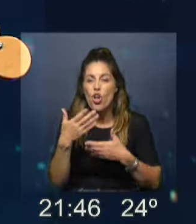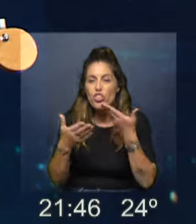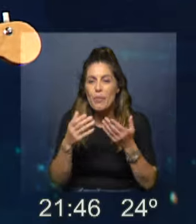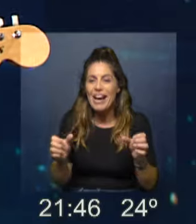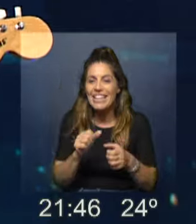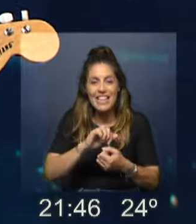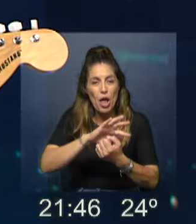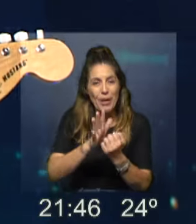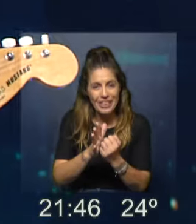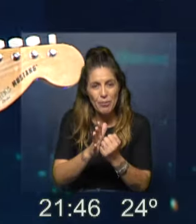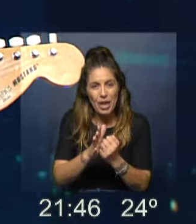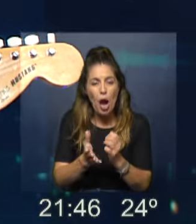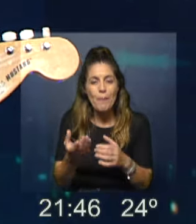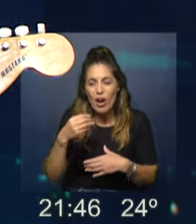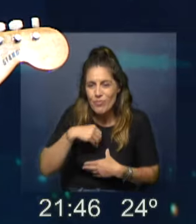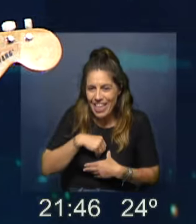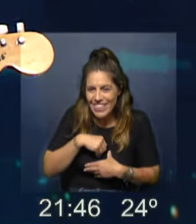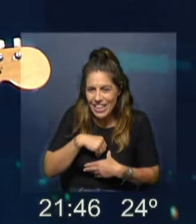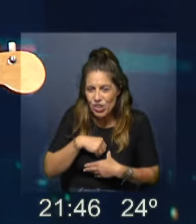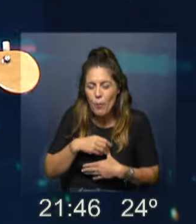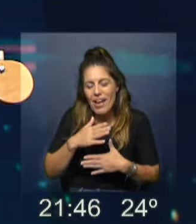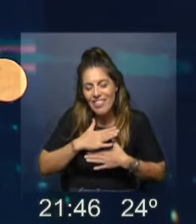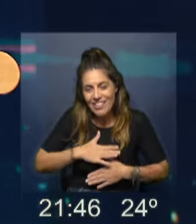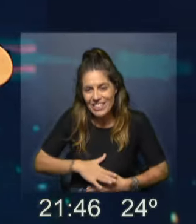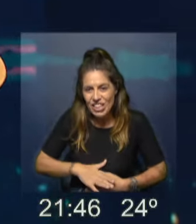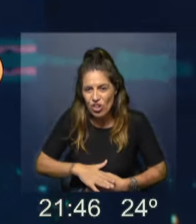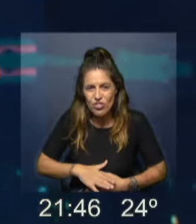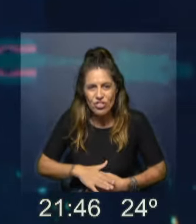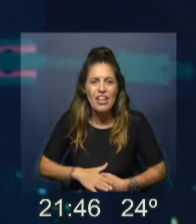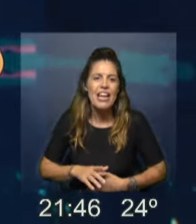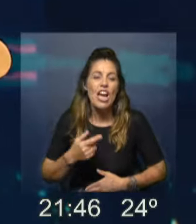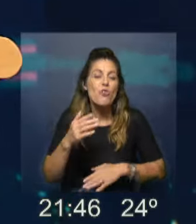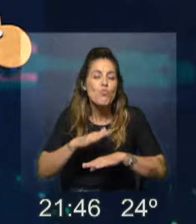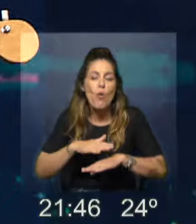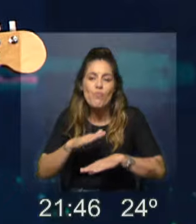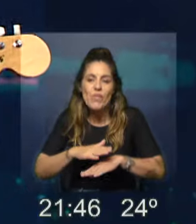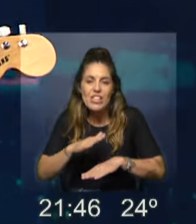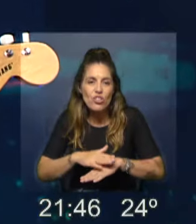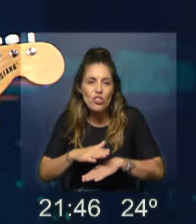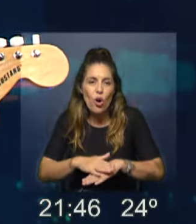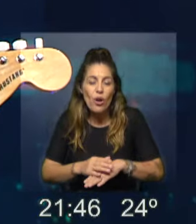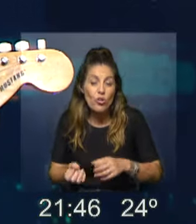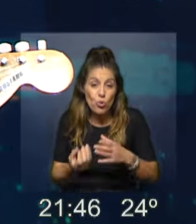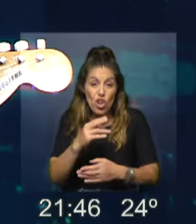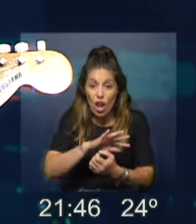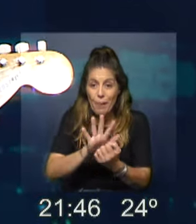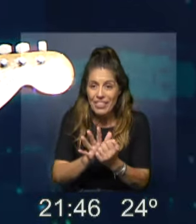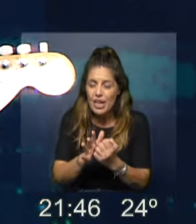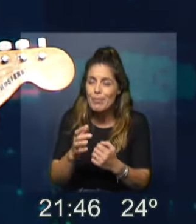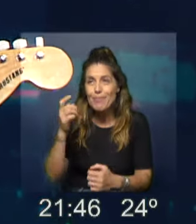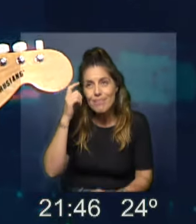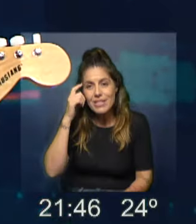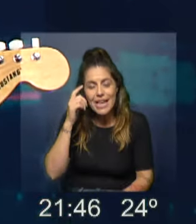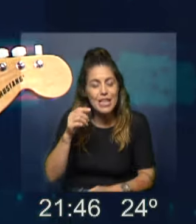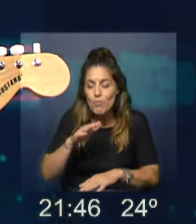pandemia, que era más introspectivos, capaz que más tranquilos. Y en un momento, cuando salió la pandemia, dije, ta,